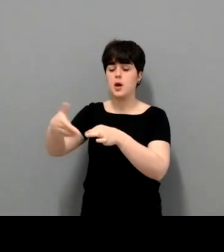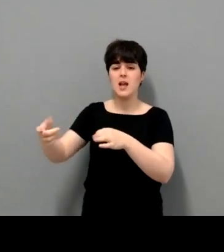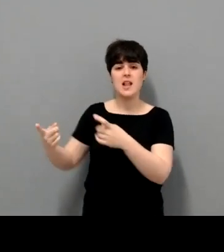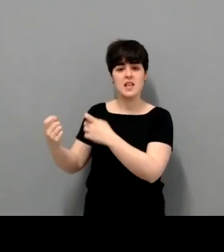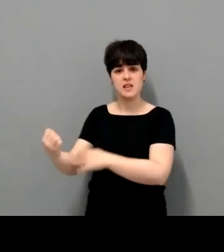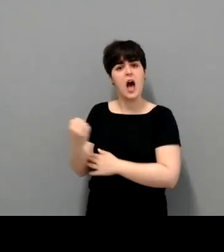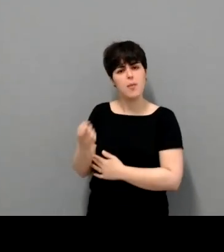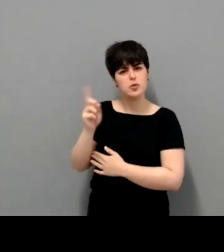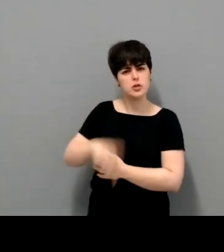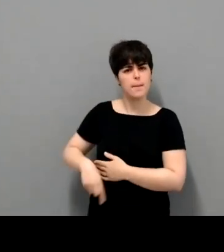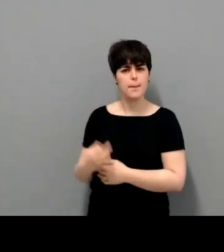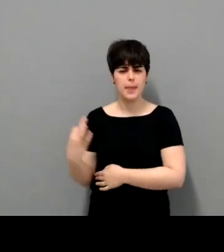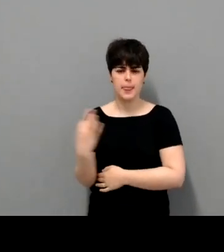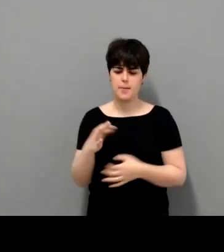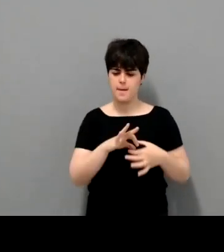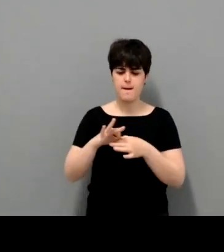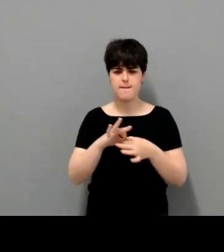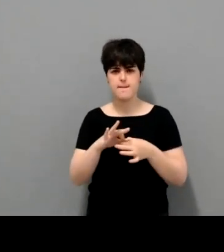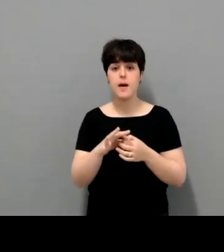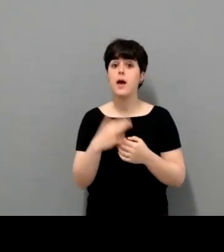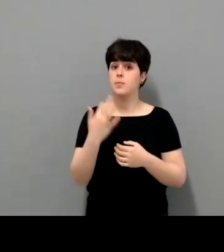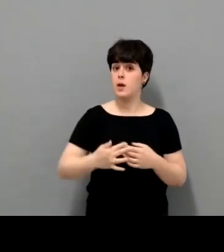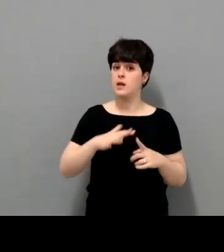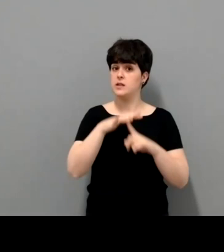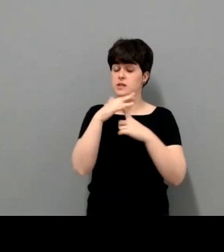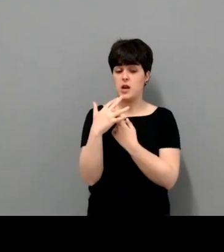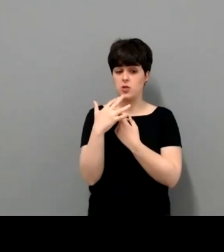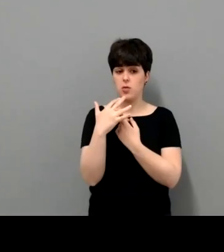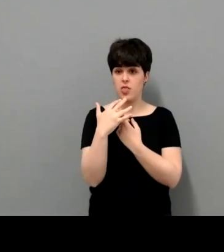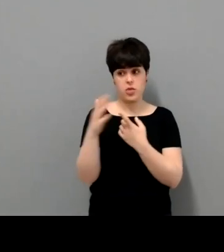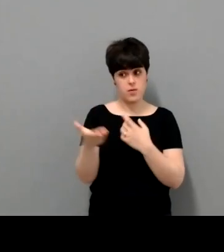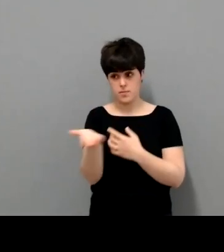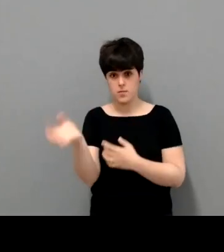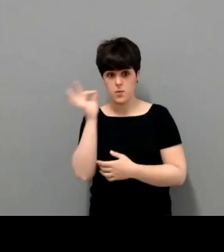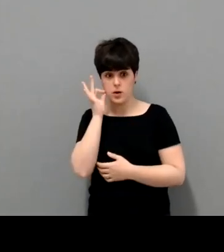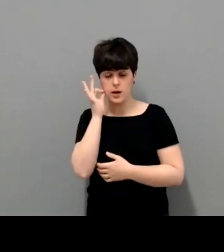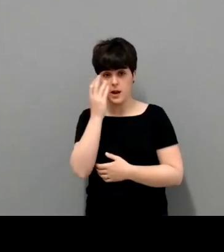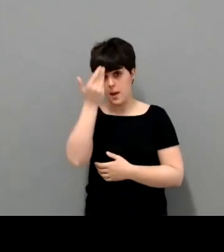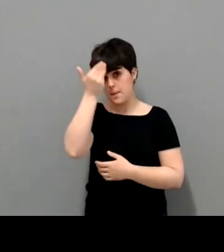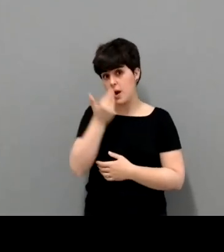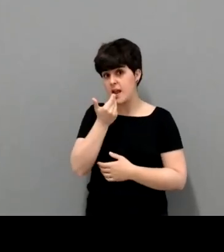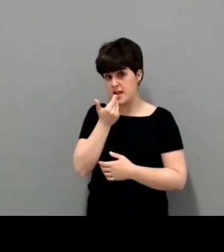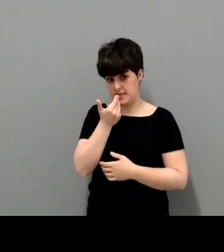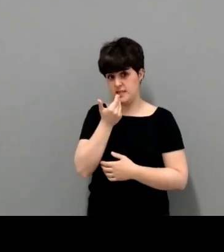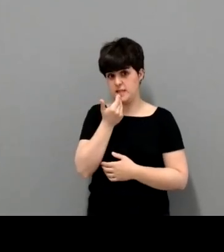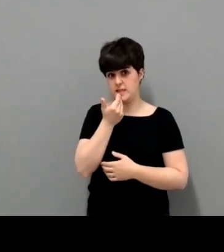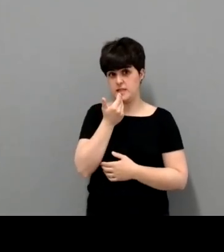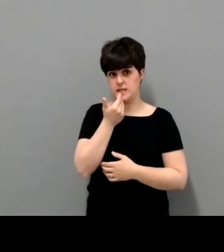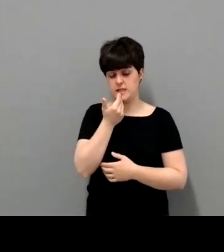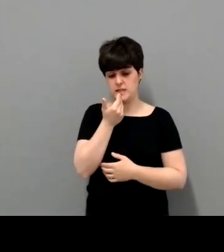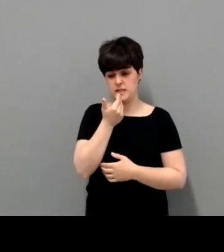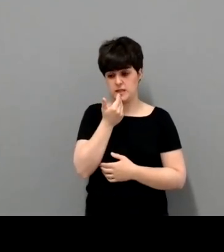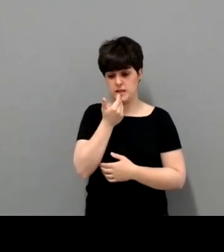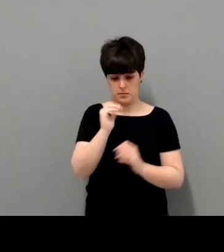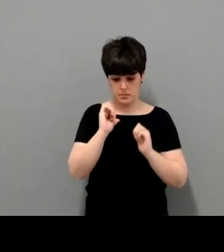apoyo. Y la verdad que la situación de estas mujeres, las mujeres con parálisis cerebral, comenzó